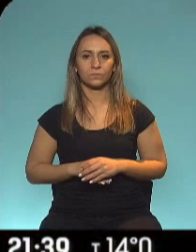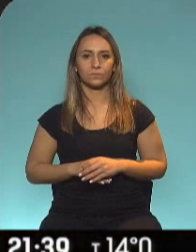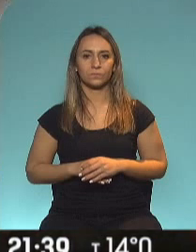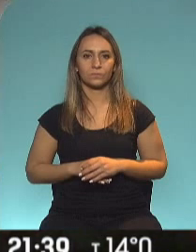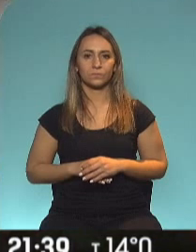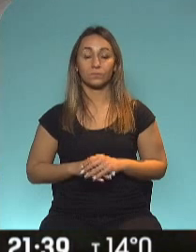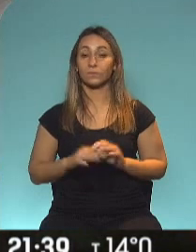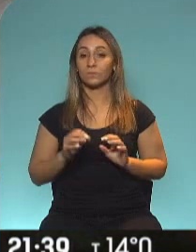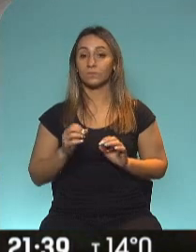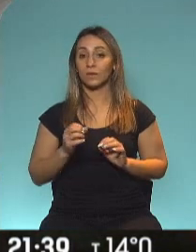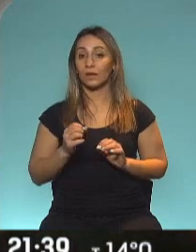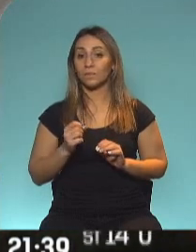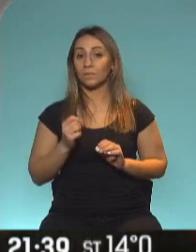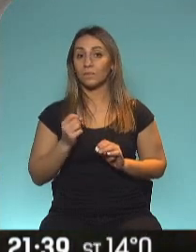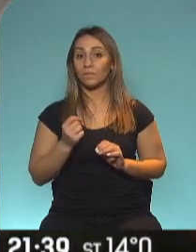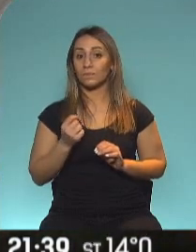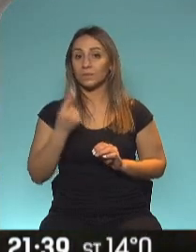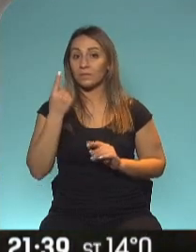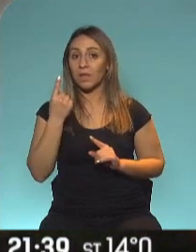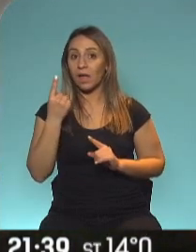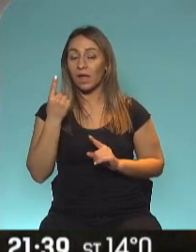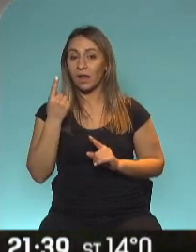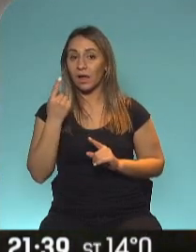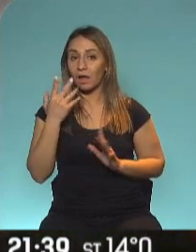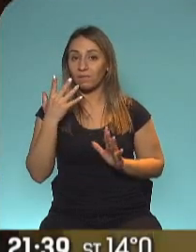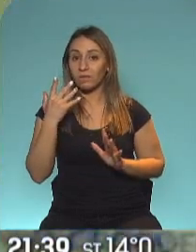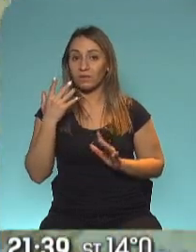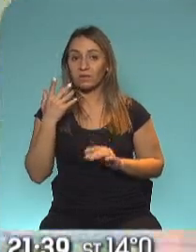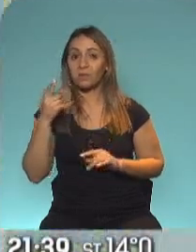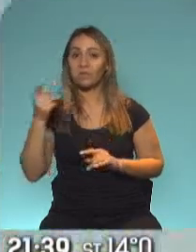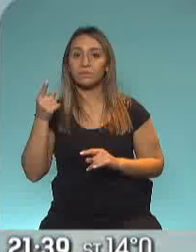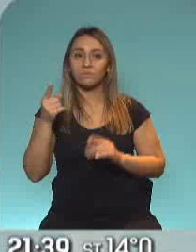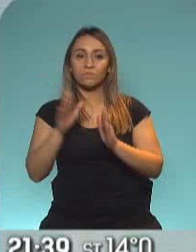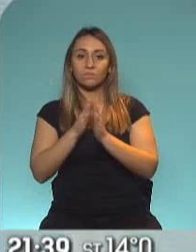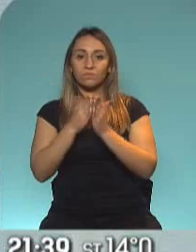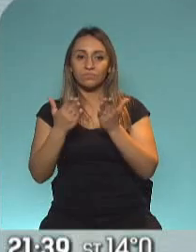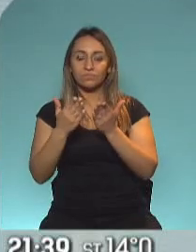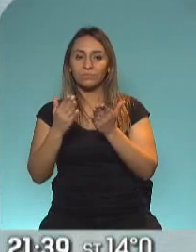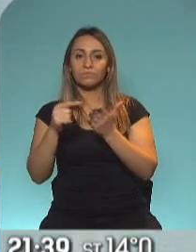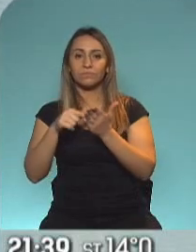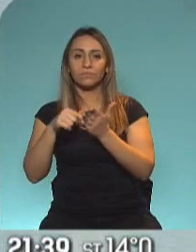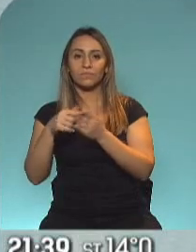La primera visa tiene refugiado, refugio,